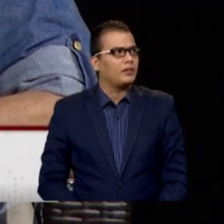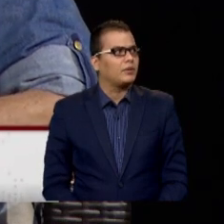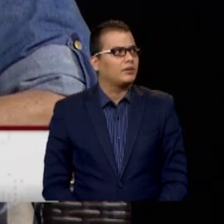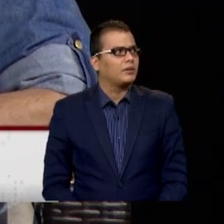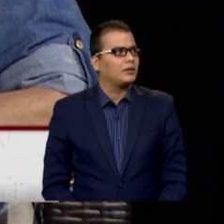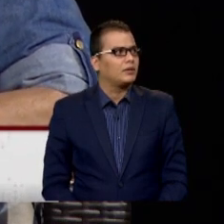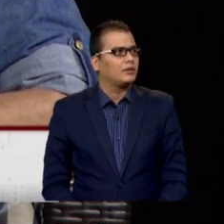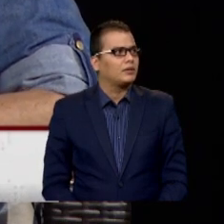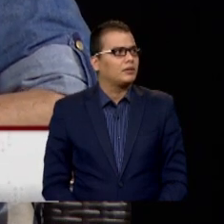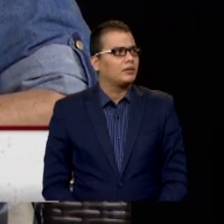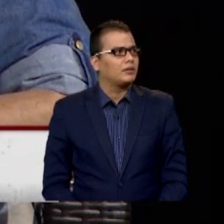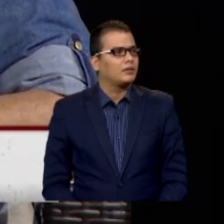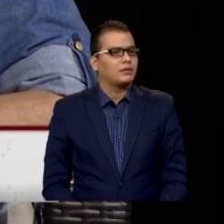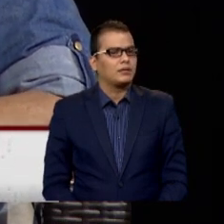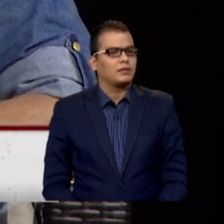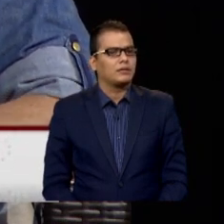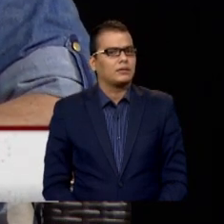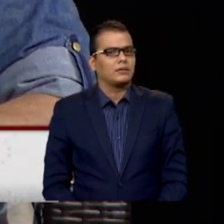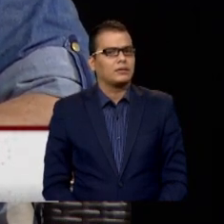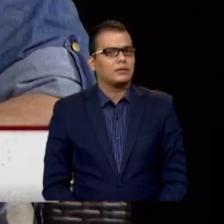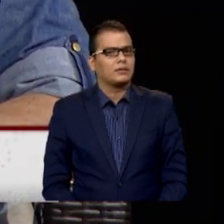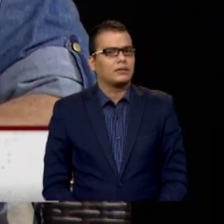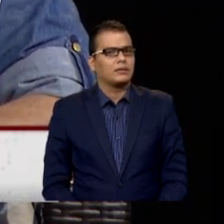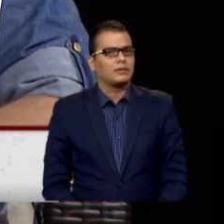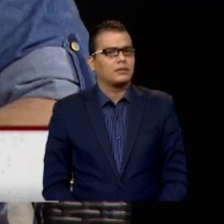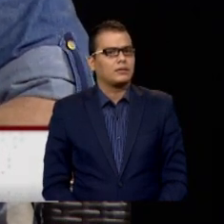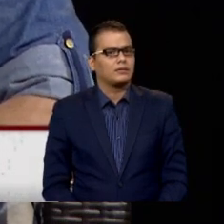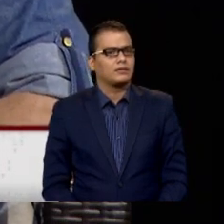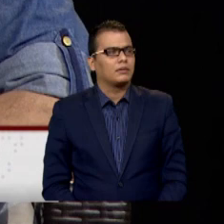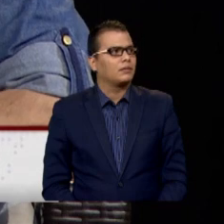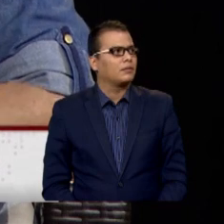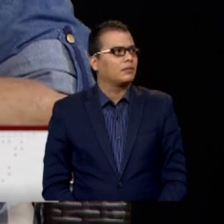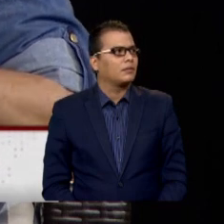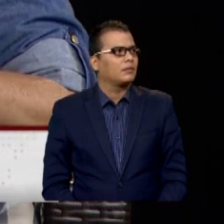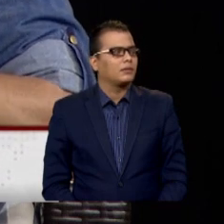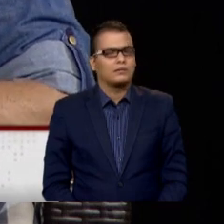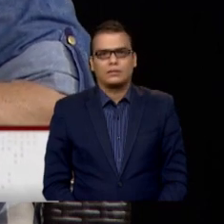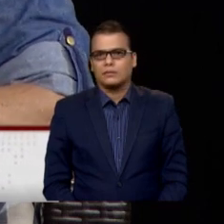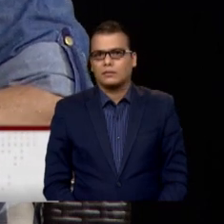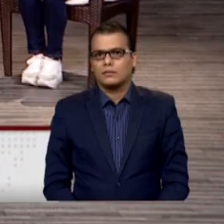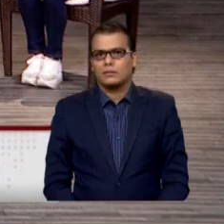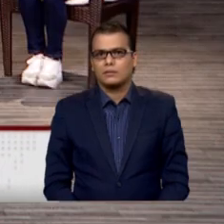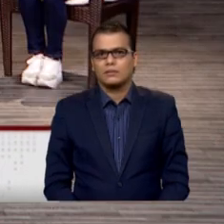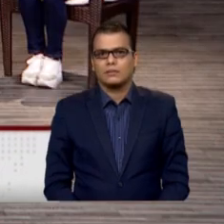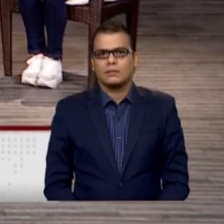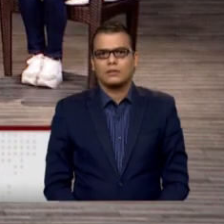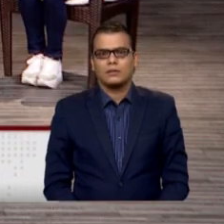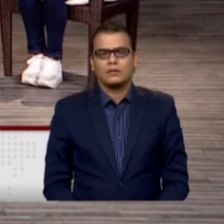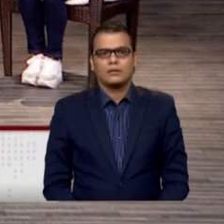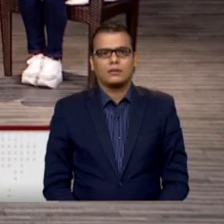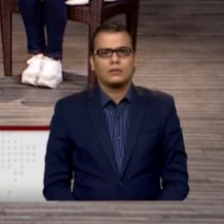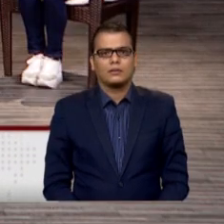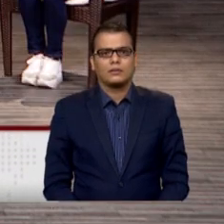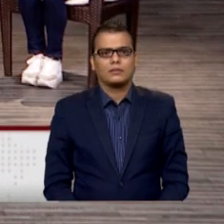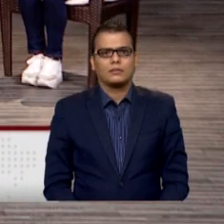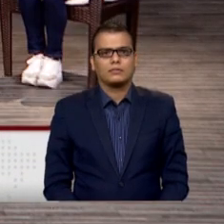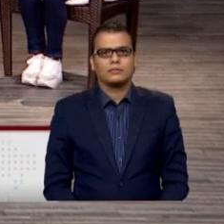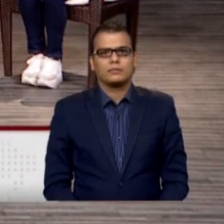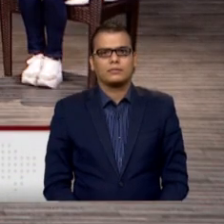sofisma, digamos, de algunas poblaciones donde no ha habido las suficientes pruebas y pueden pensar que no tienen casos. Pero cuando empiecen a hacer las pruebas, ¿qué va a